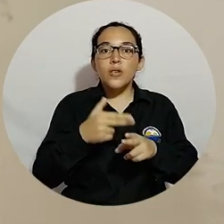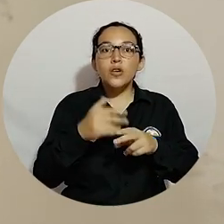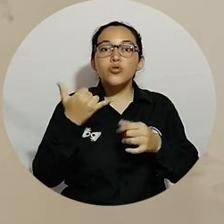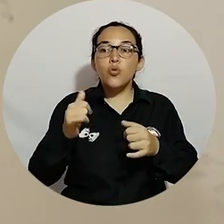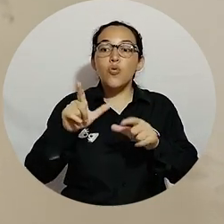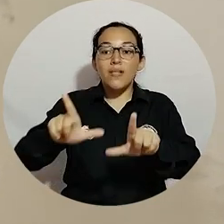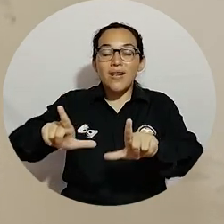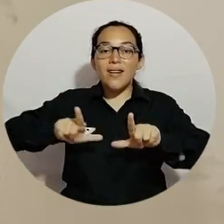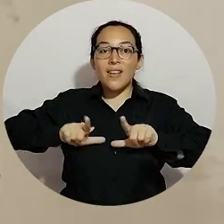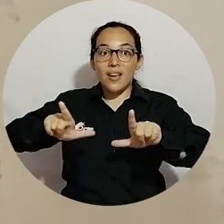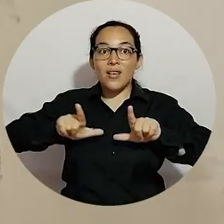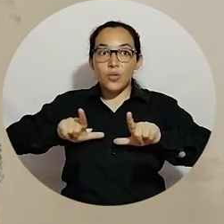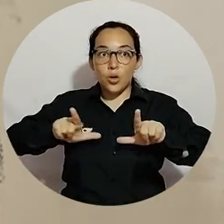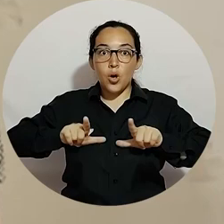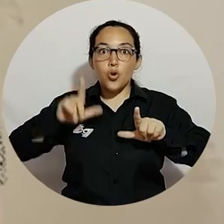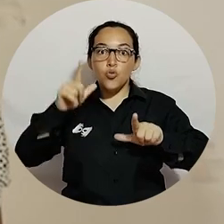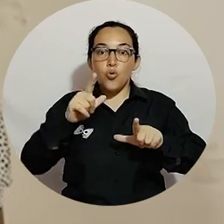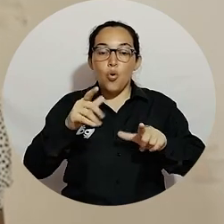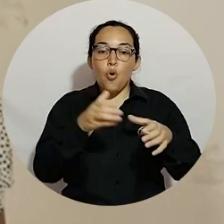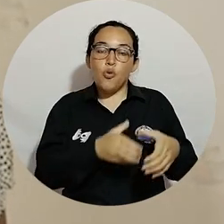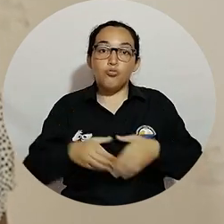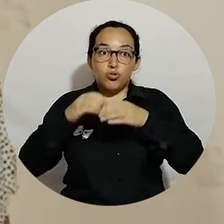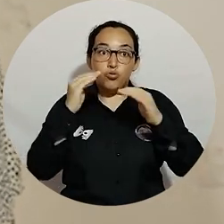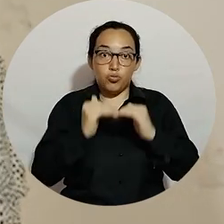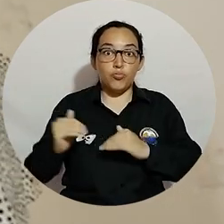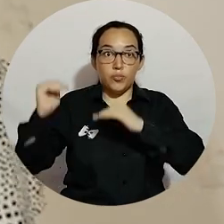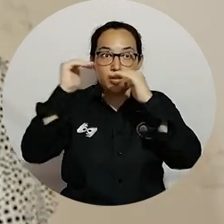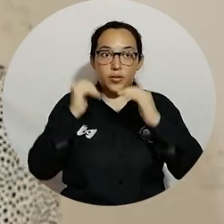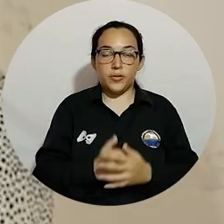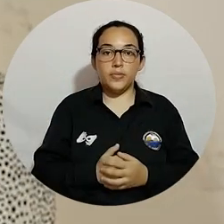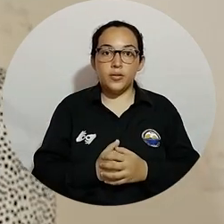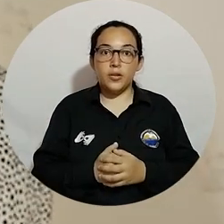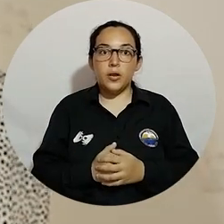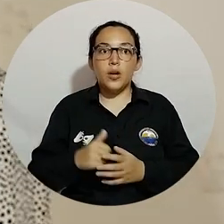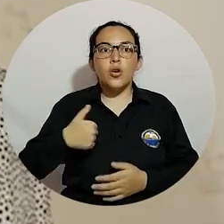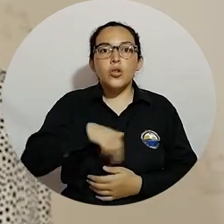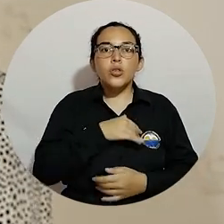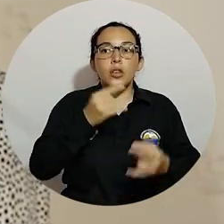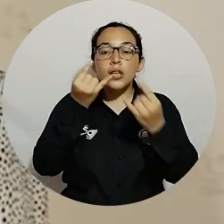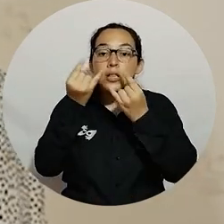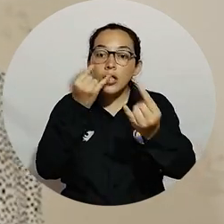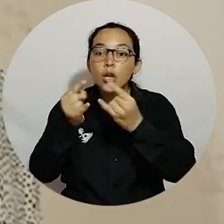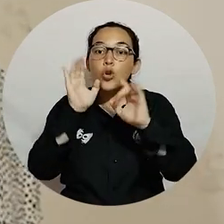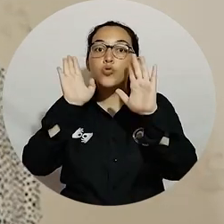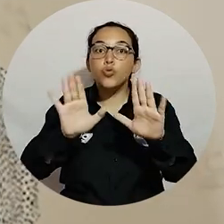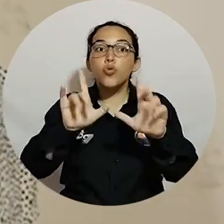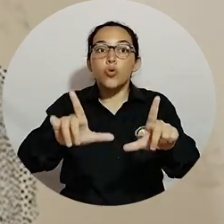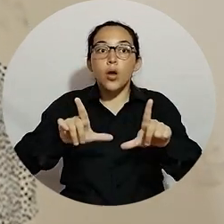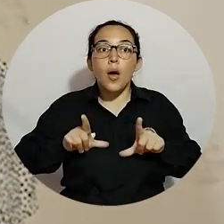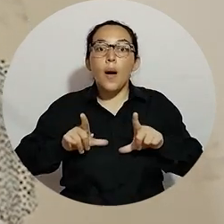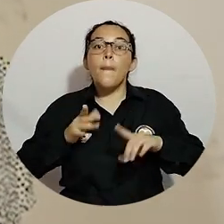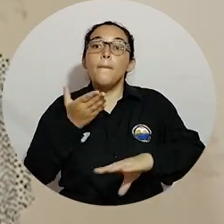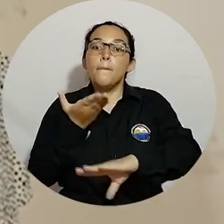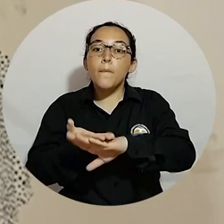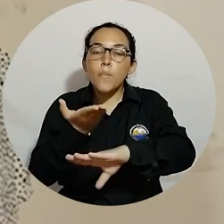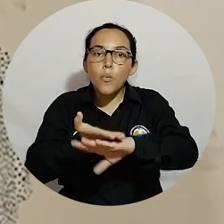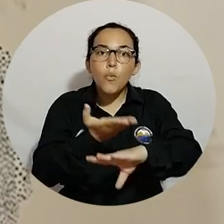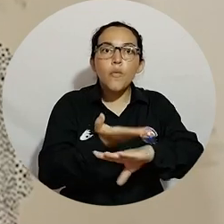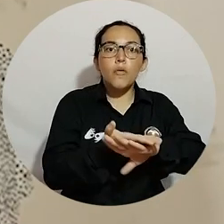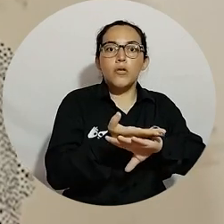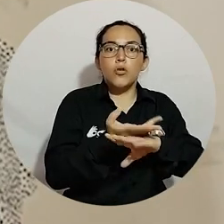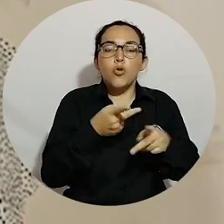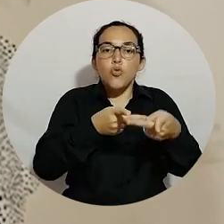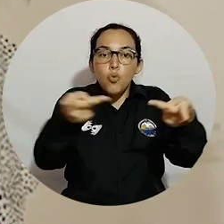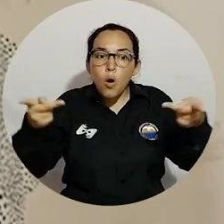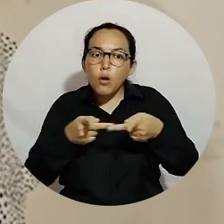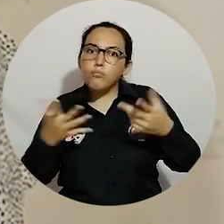a representante de los graduados ante el Consejo Superior. Mi meta es velar por los intereses de los egresados y promover espacios